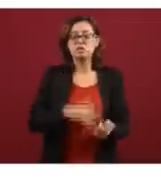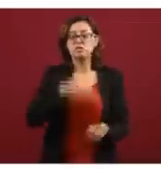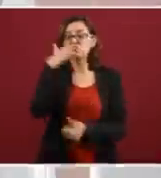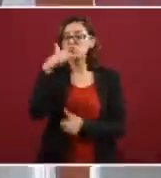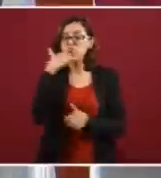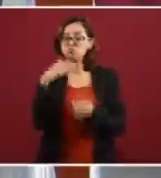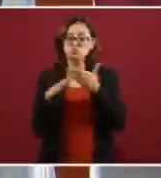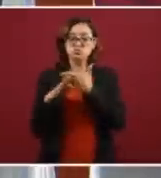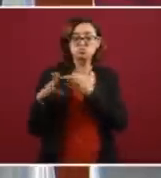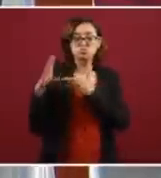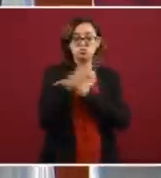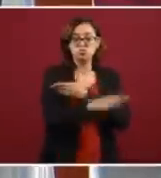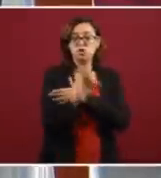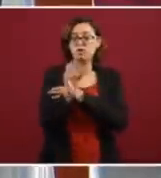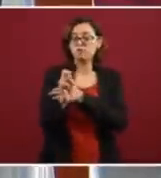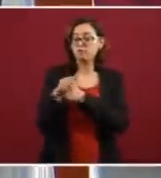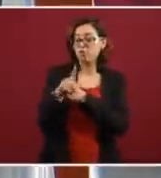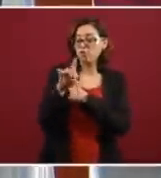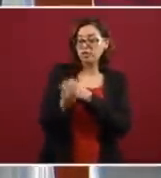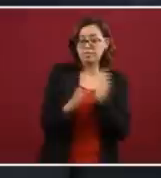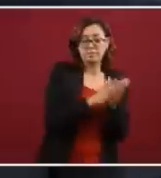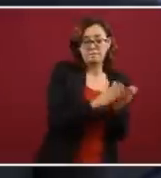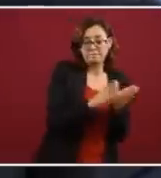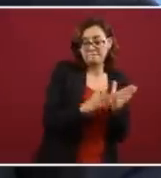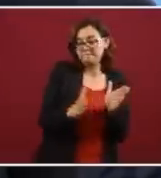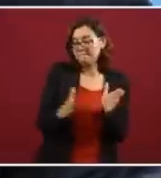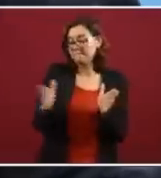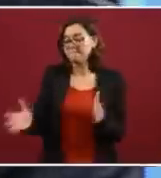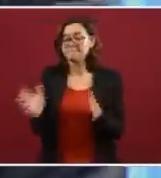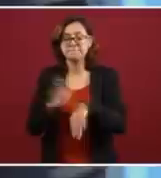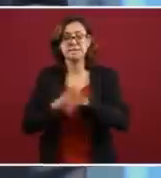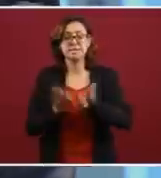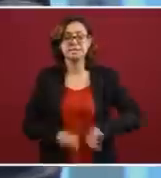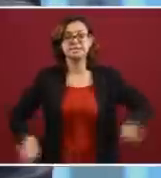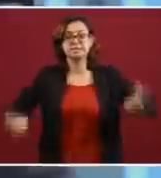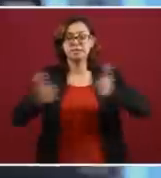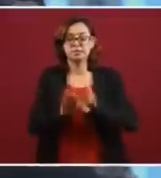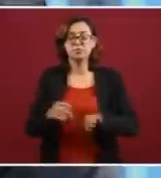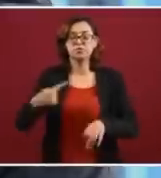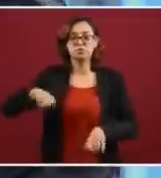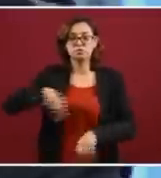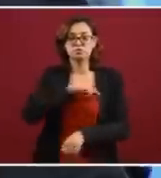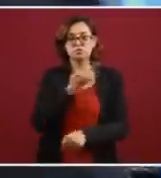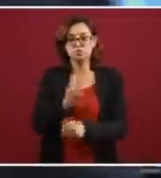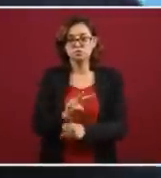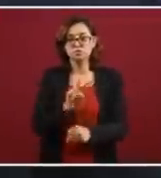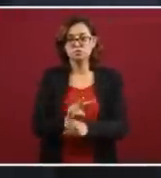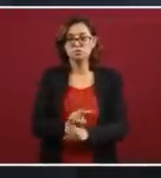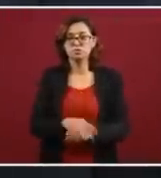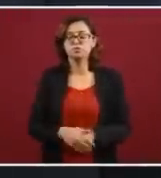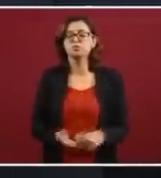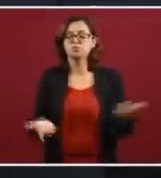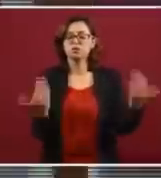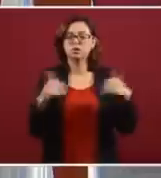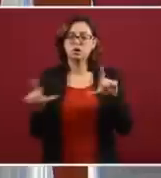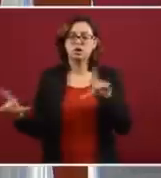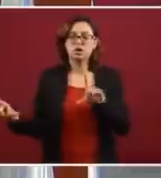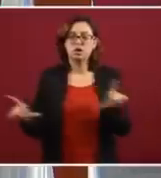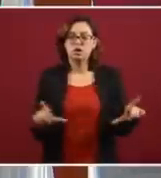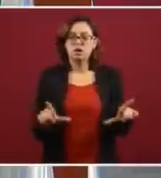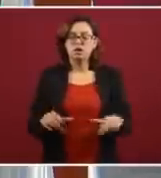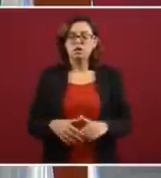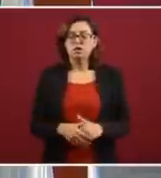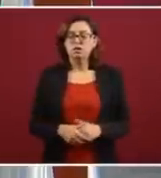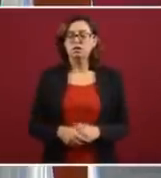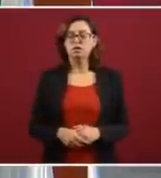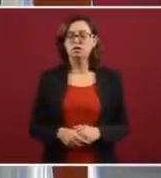fases de la aplicación de estos recursos ha sido una tarea prioritaria de este gabinete de seguridad. La siguiente.